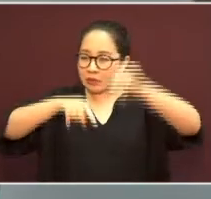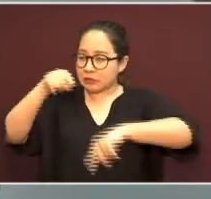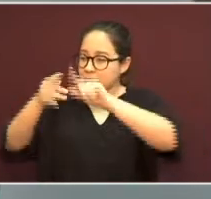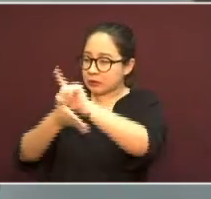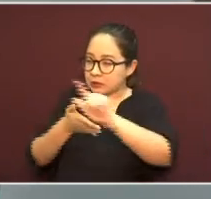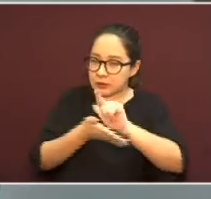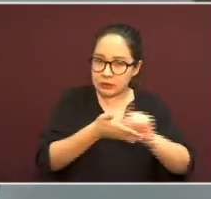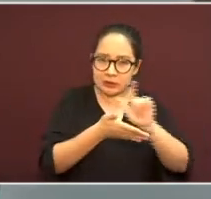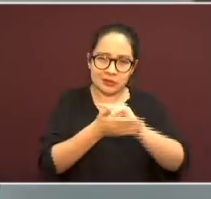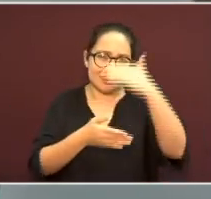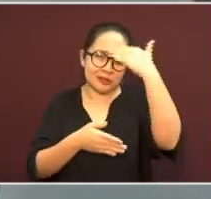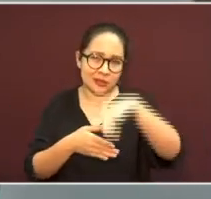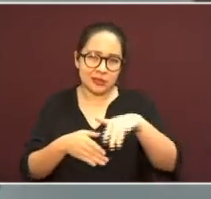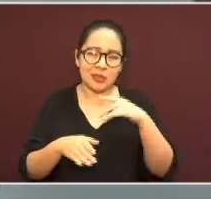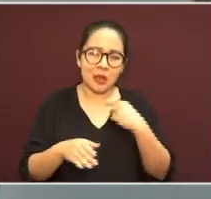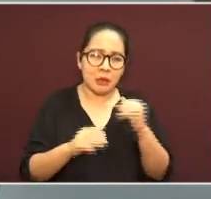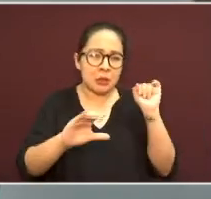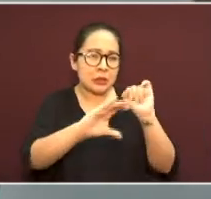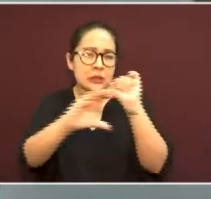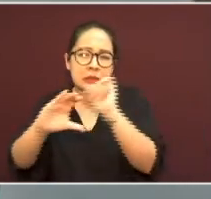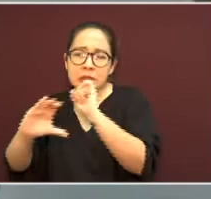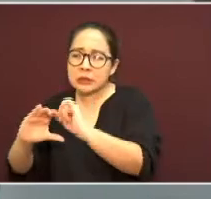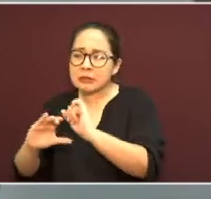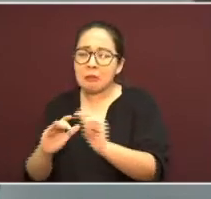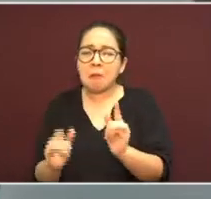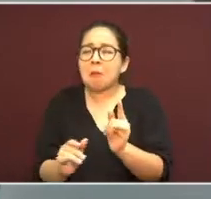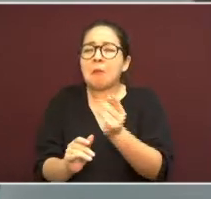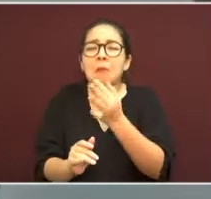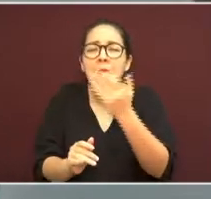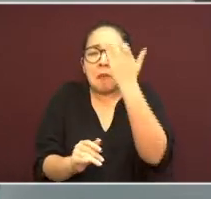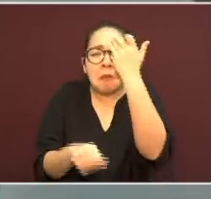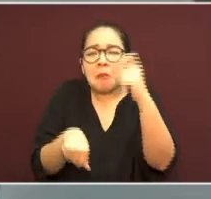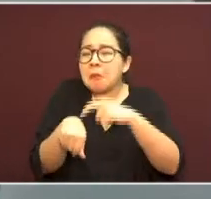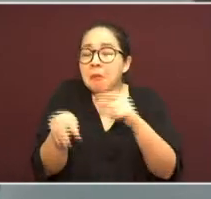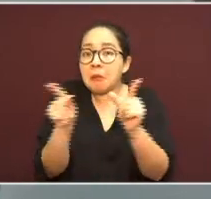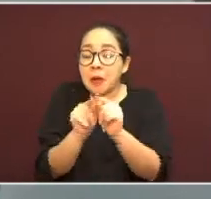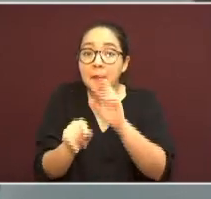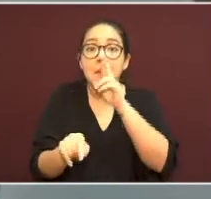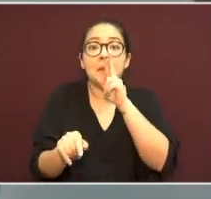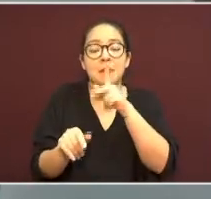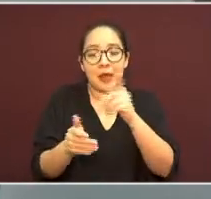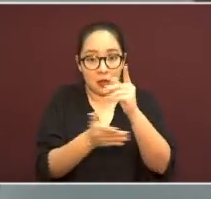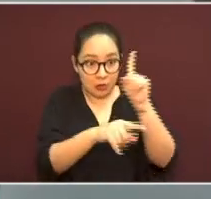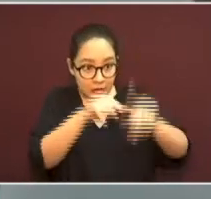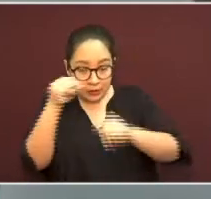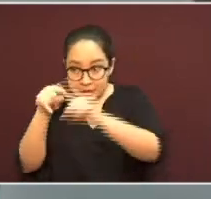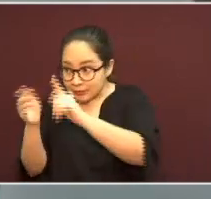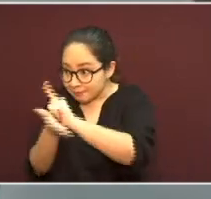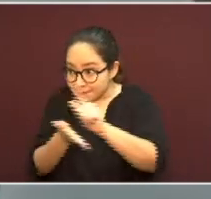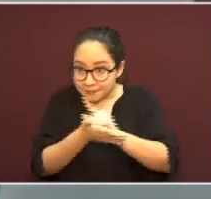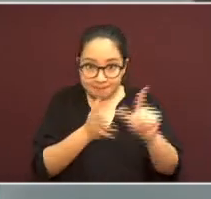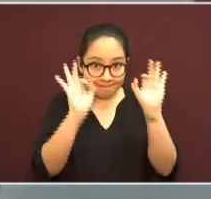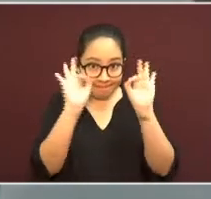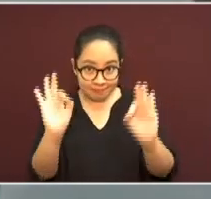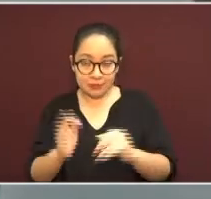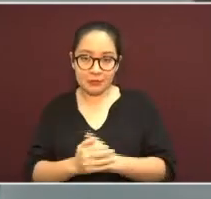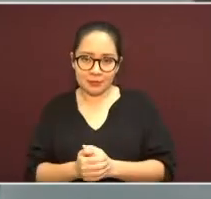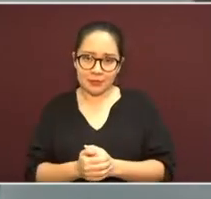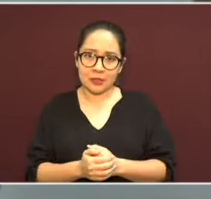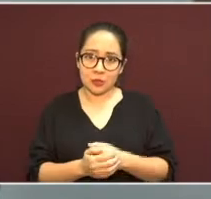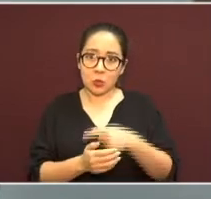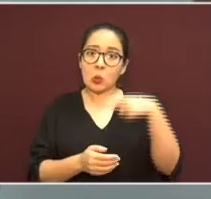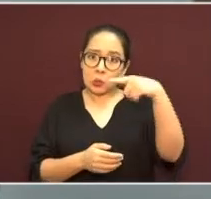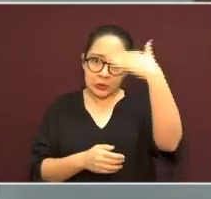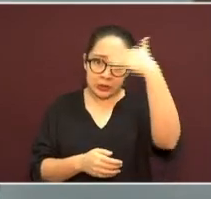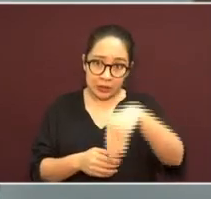sólo sirven por un momento y después nacen otra vez millones de mosquitos les invito a abrir las puertas a los compañeros que